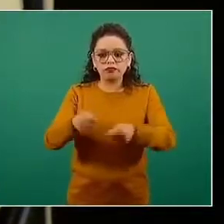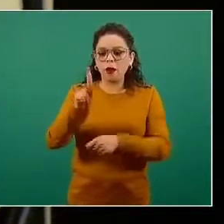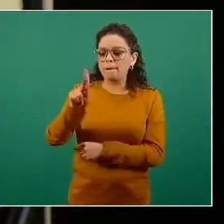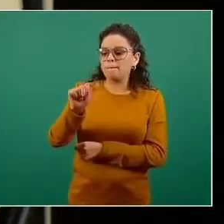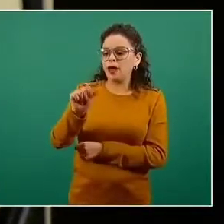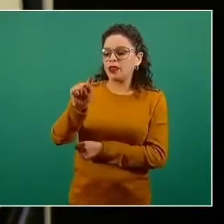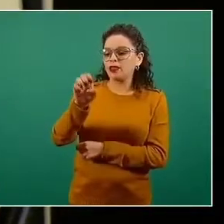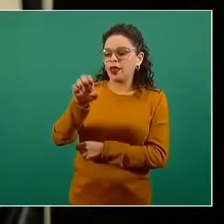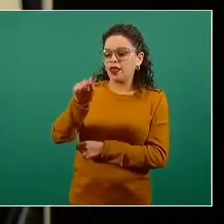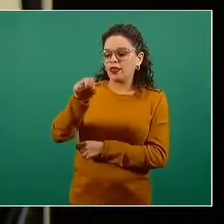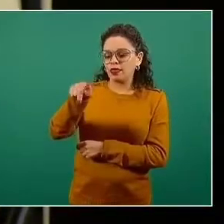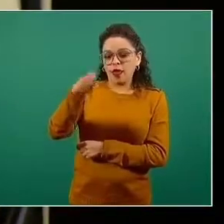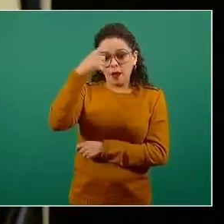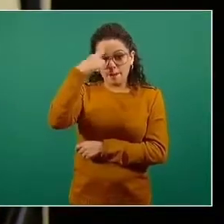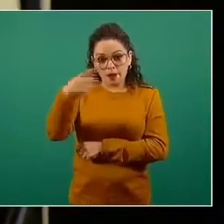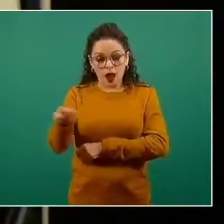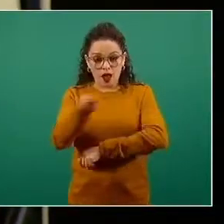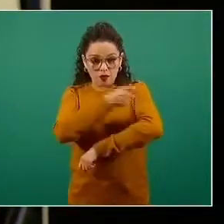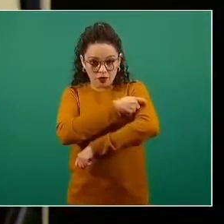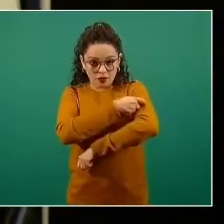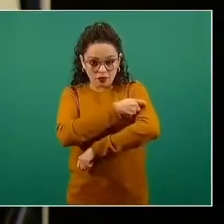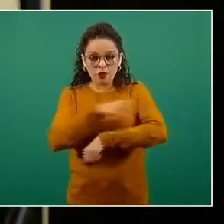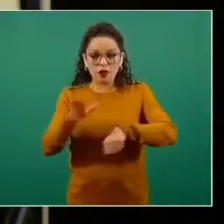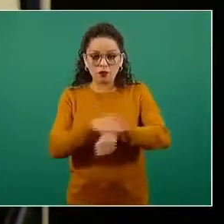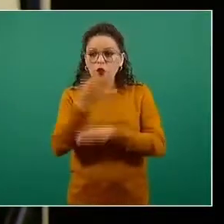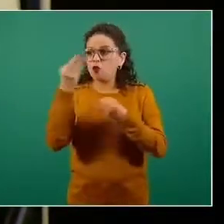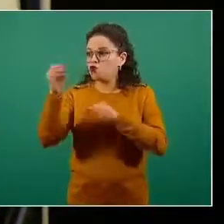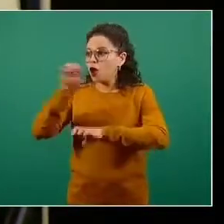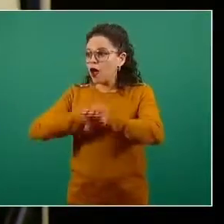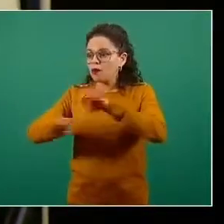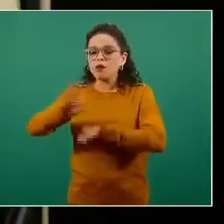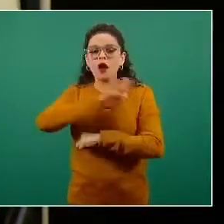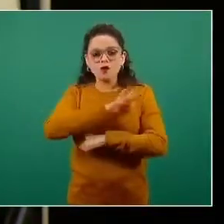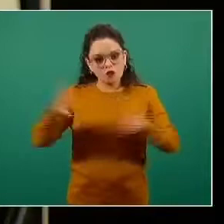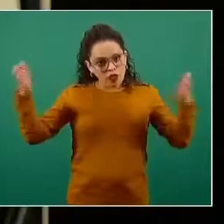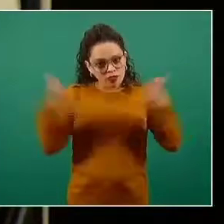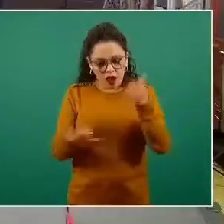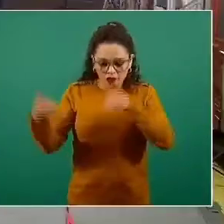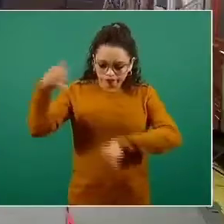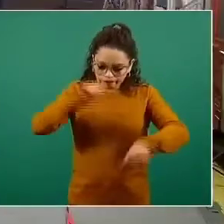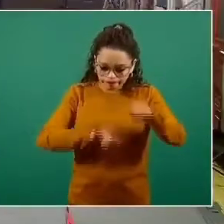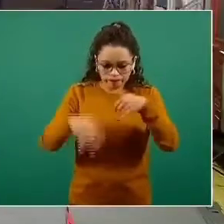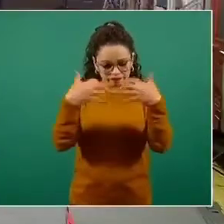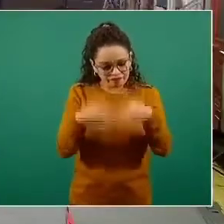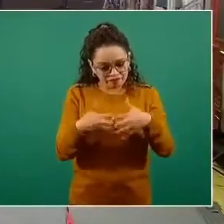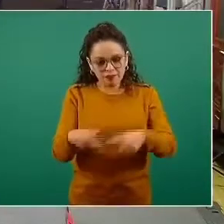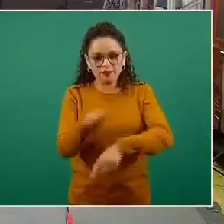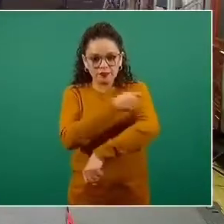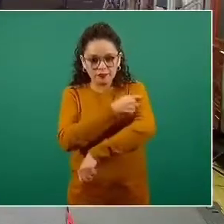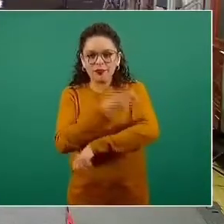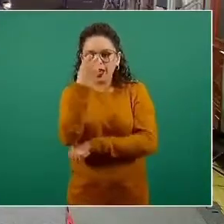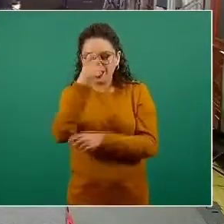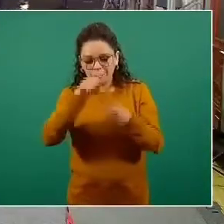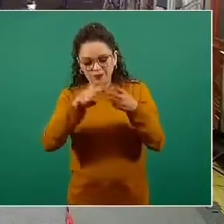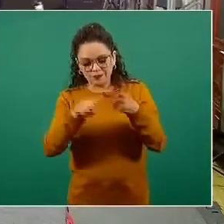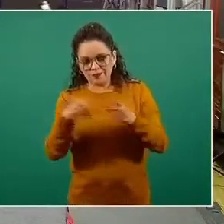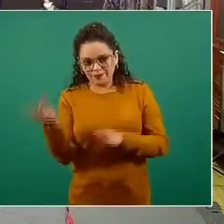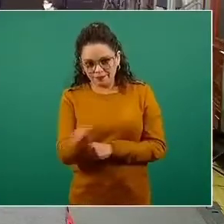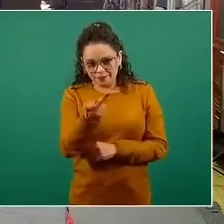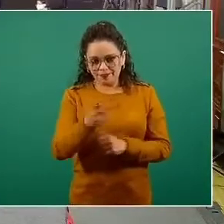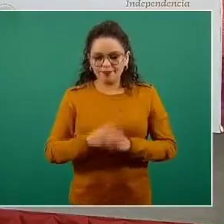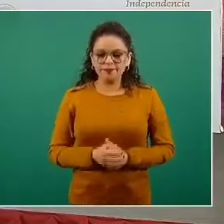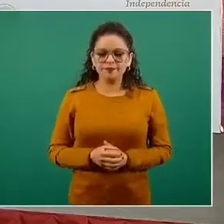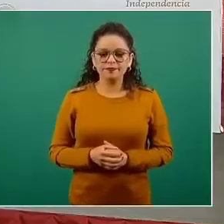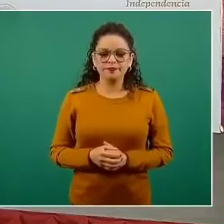pudieran tener acceso a la fabricación. Es una opinión sobre estos dos temas. Gracias. Muchas gracias, Nuria. En buena